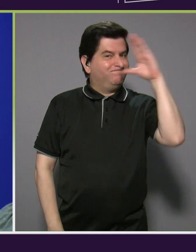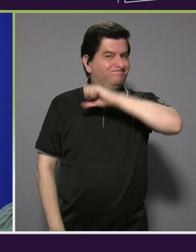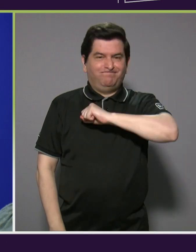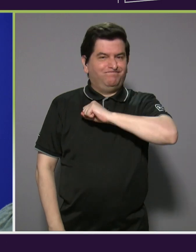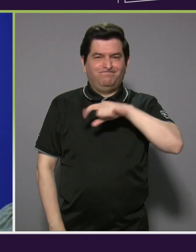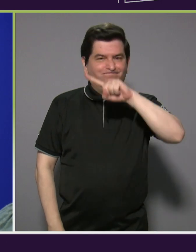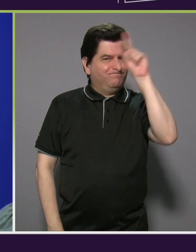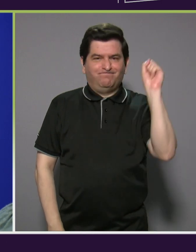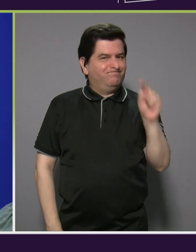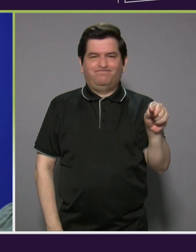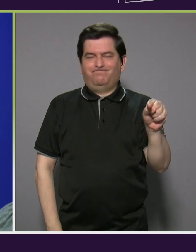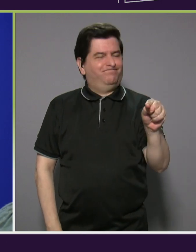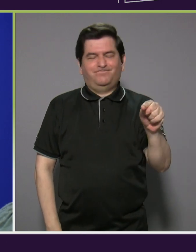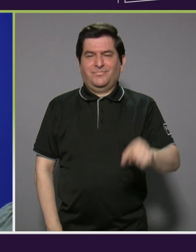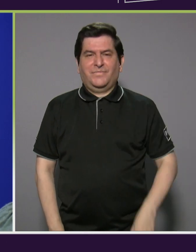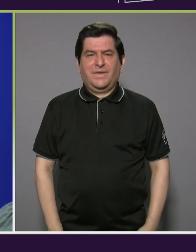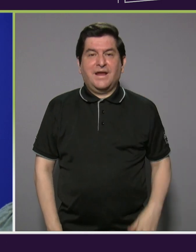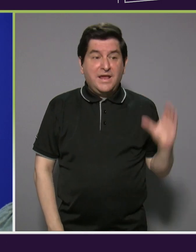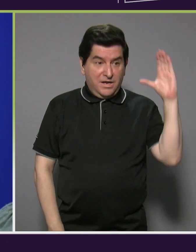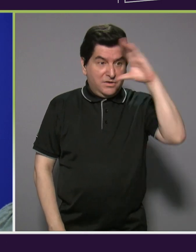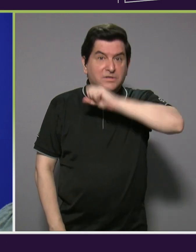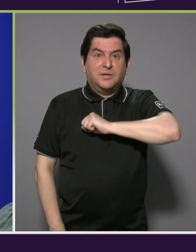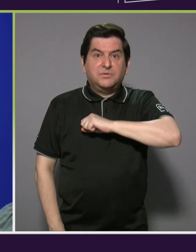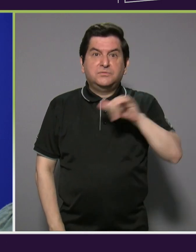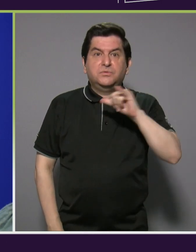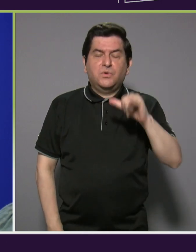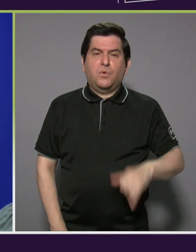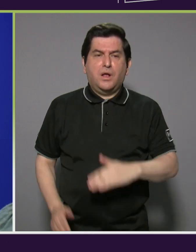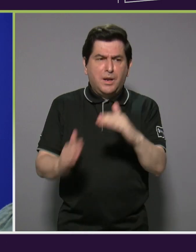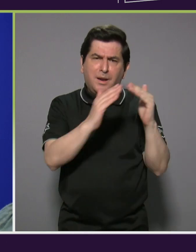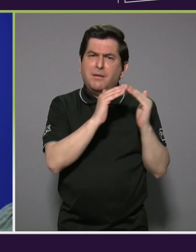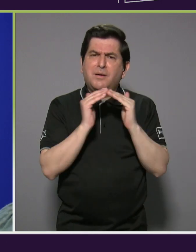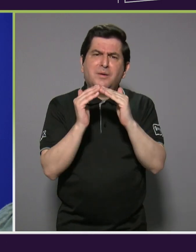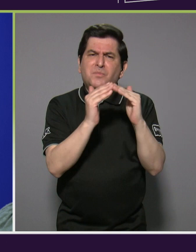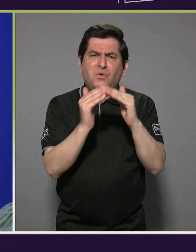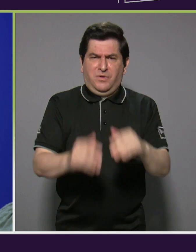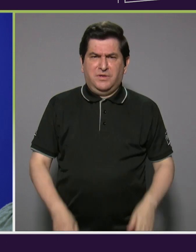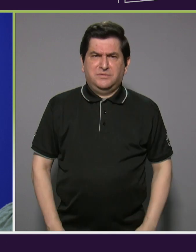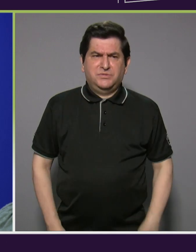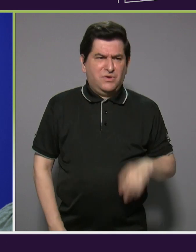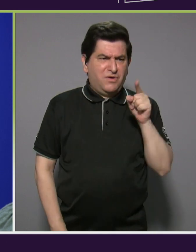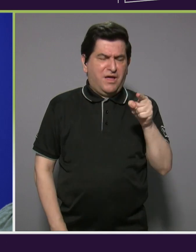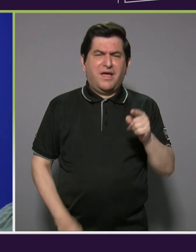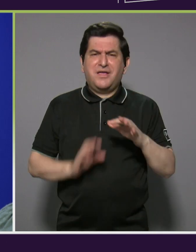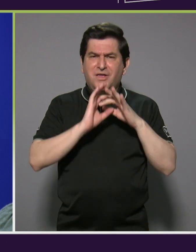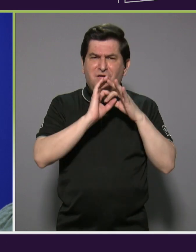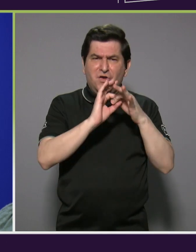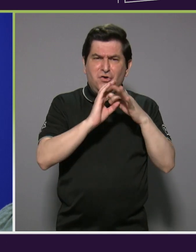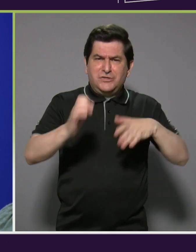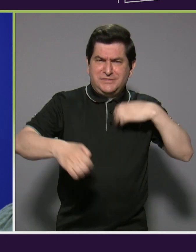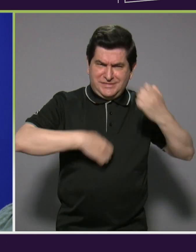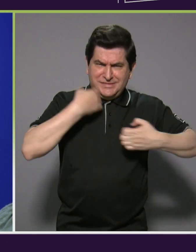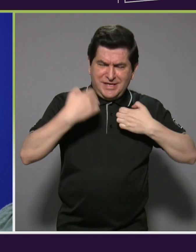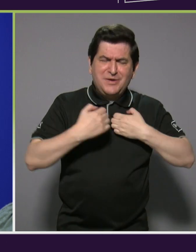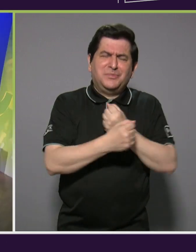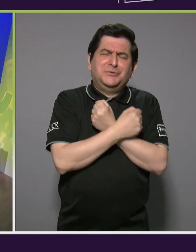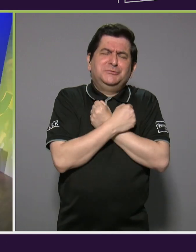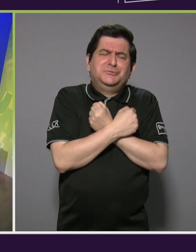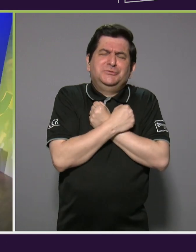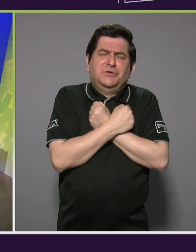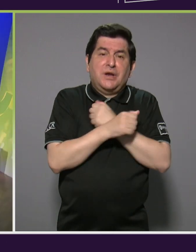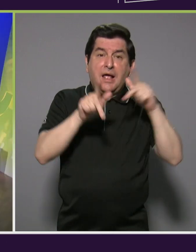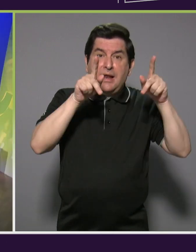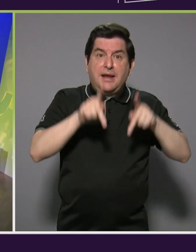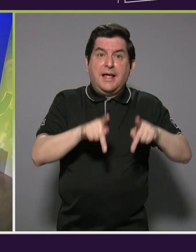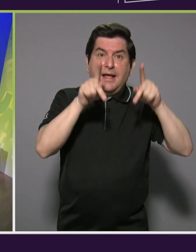preguntó y evidentemente esta población tenía relaciones emocionales y afectivas con la